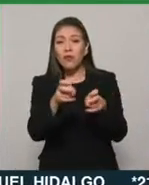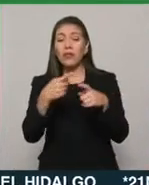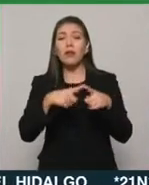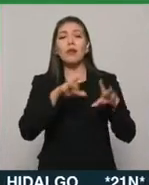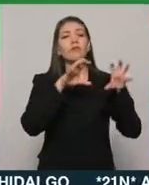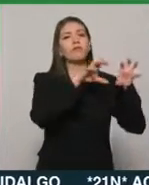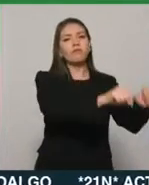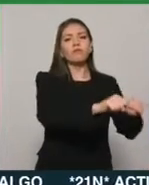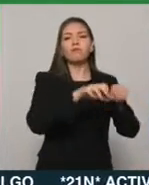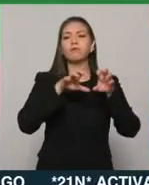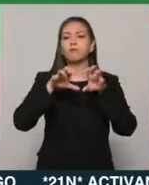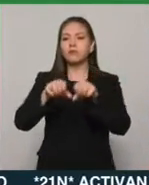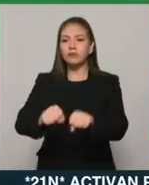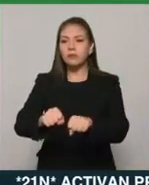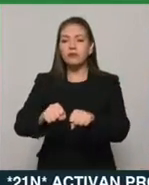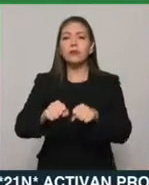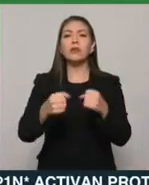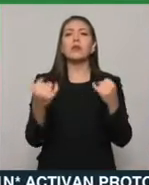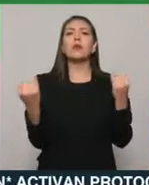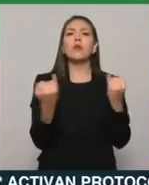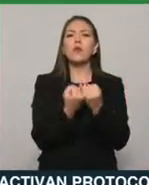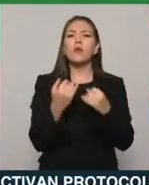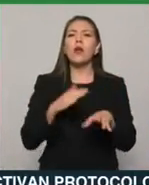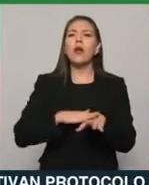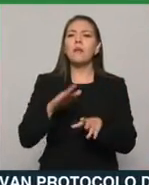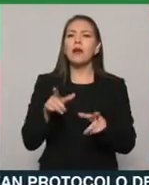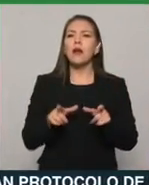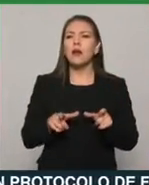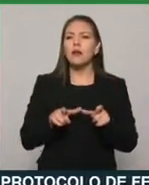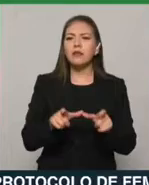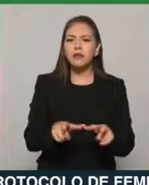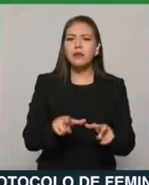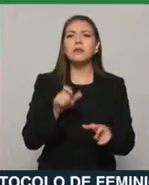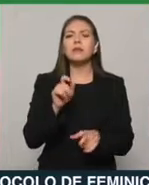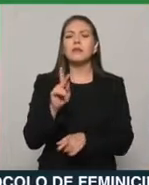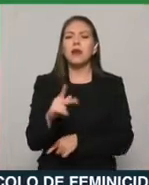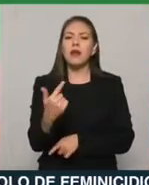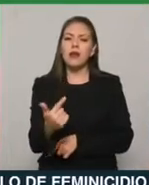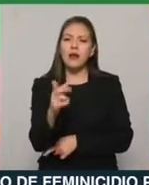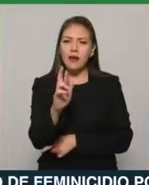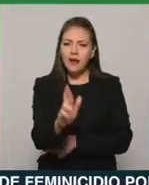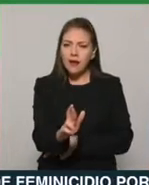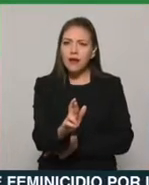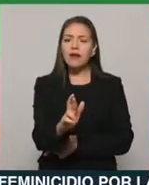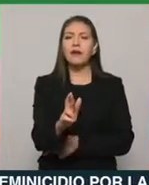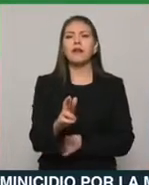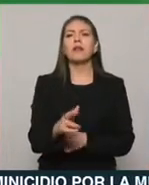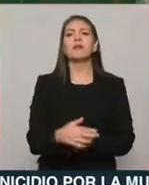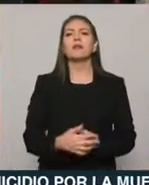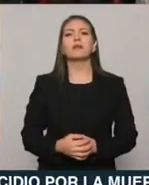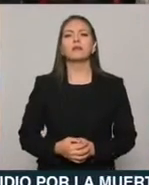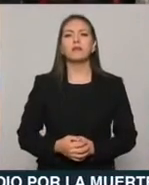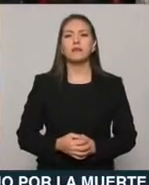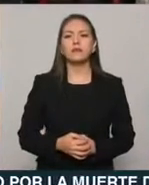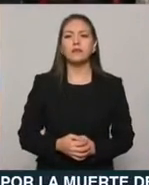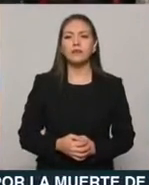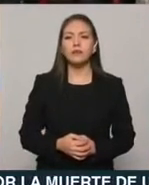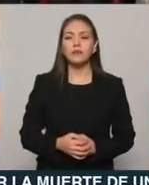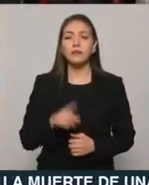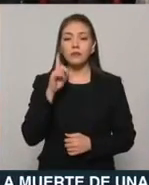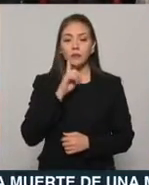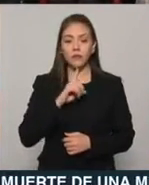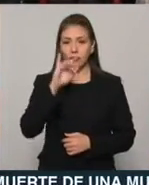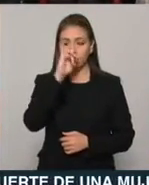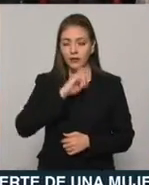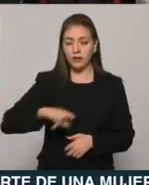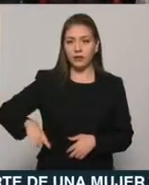coordinación entre la Procuraduría General de Justicia y la Secretaría de Seguridad Ciudadana. Claudia Sheinbaum